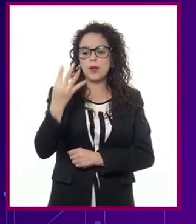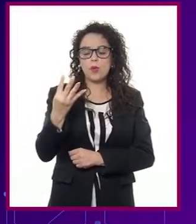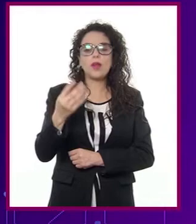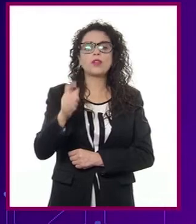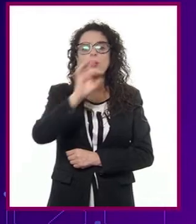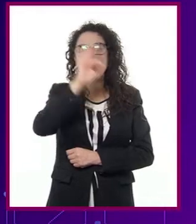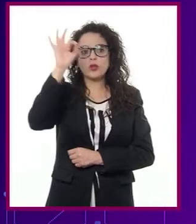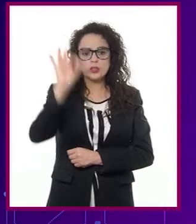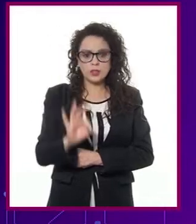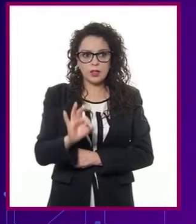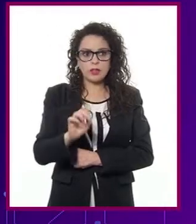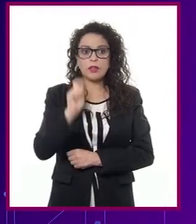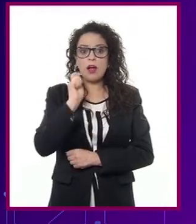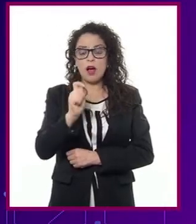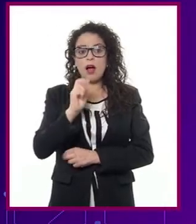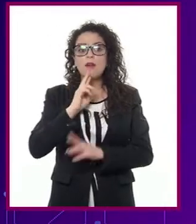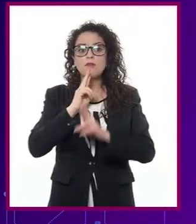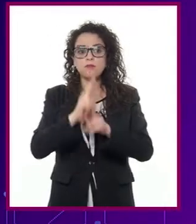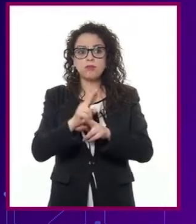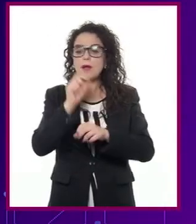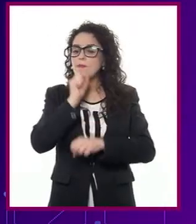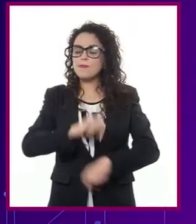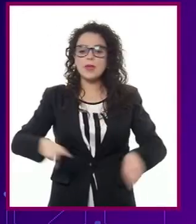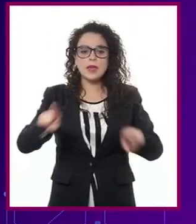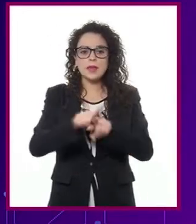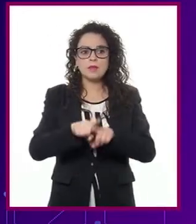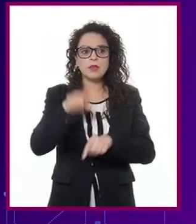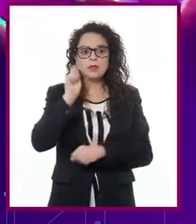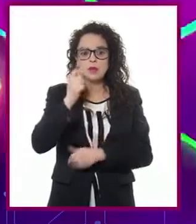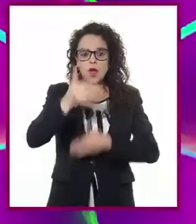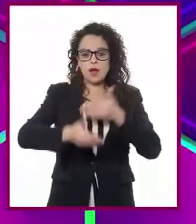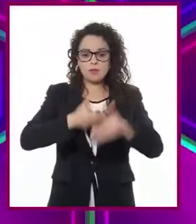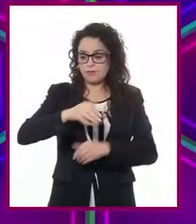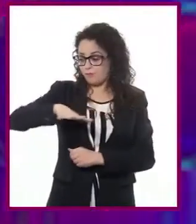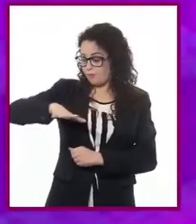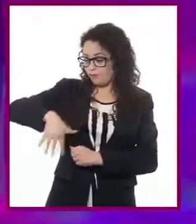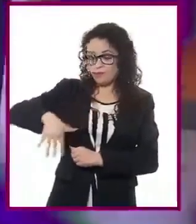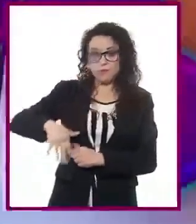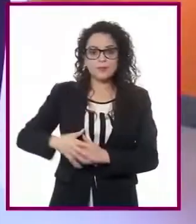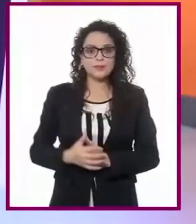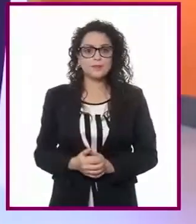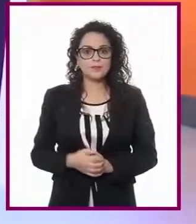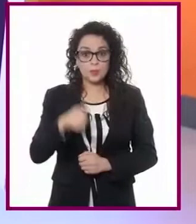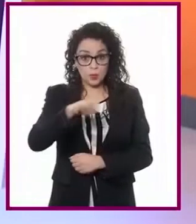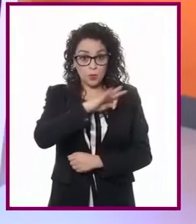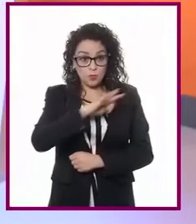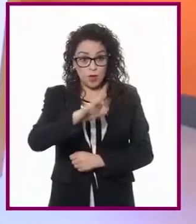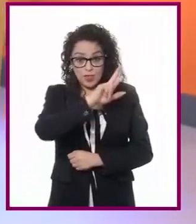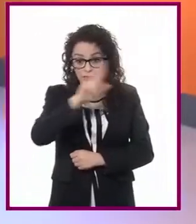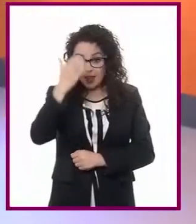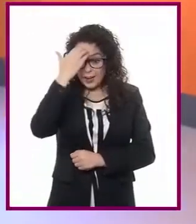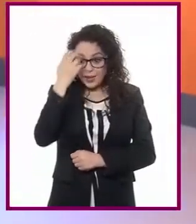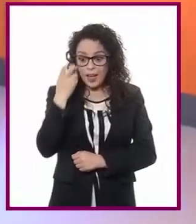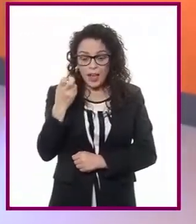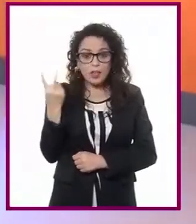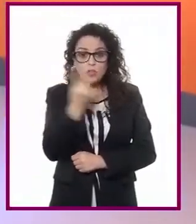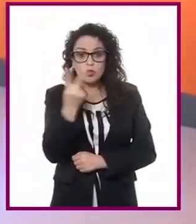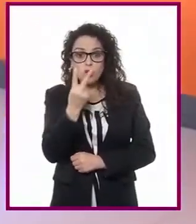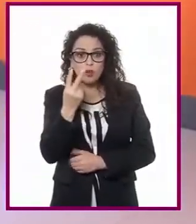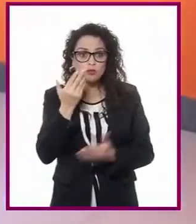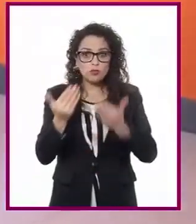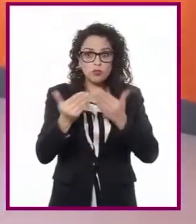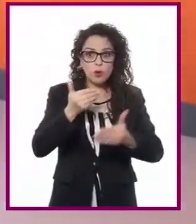164.94%. obteniendo el mismo resultado que con el procedimiento anterior. ¿Pudieron reconocer cómo en ambos